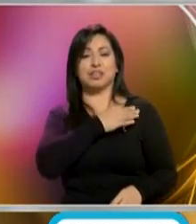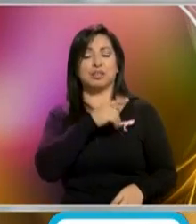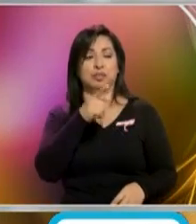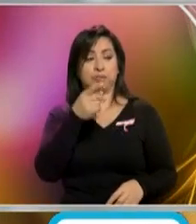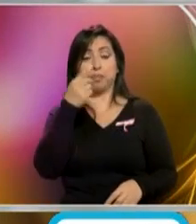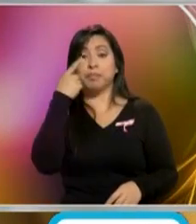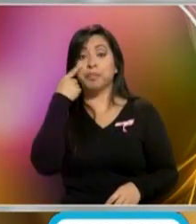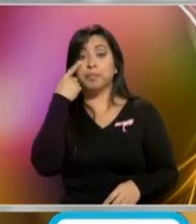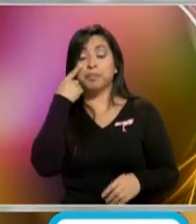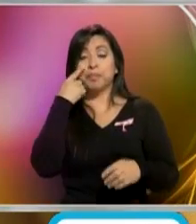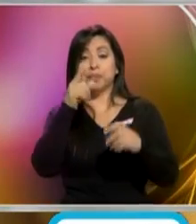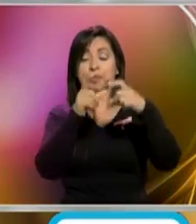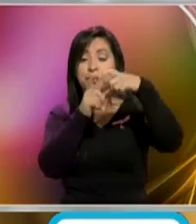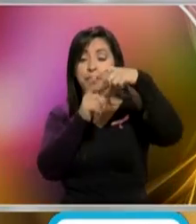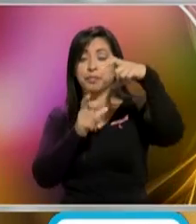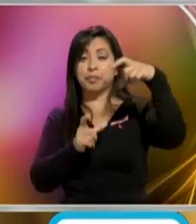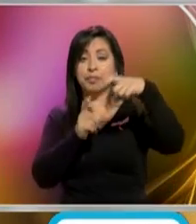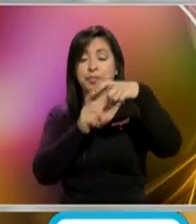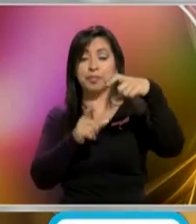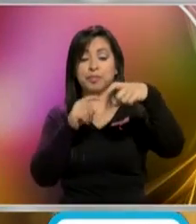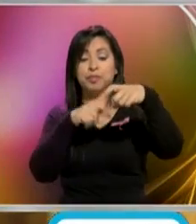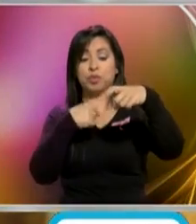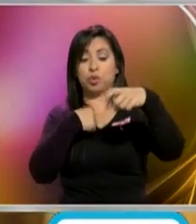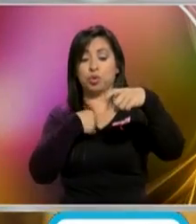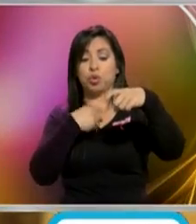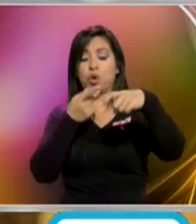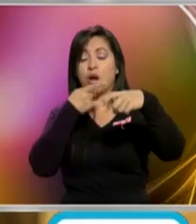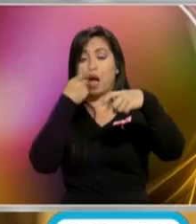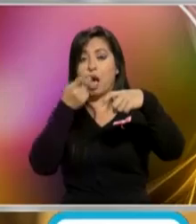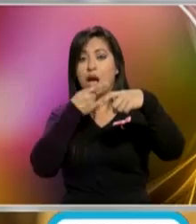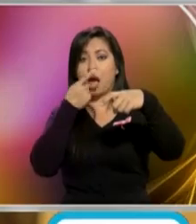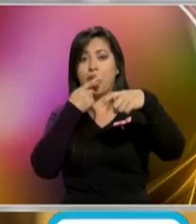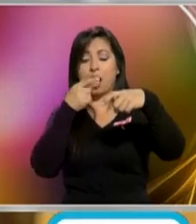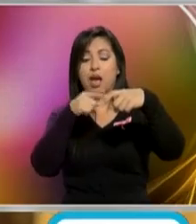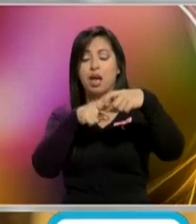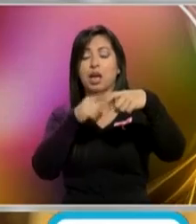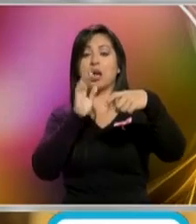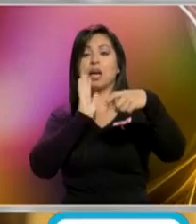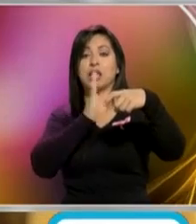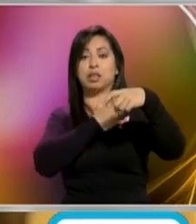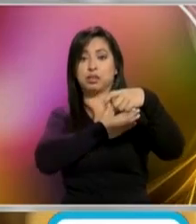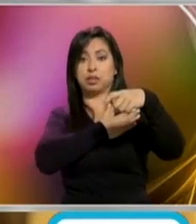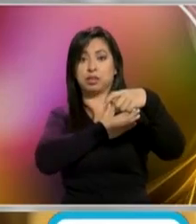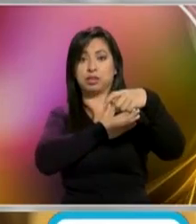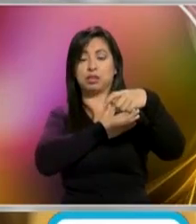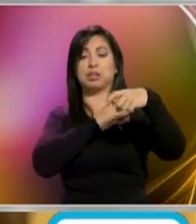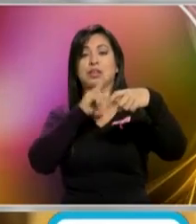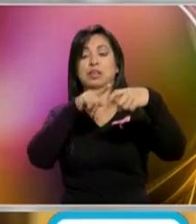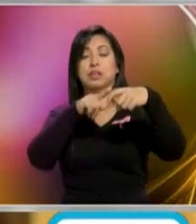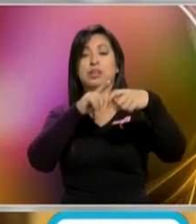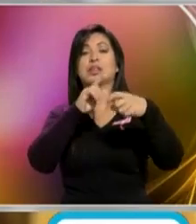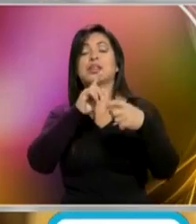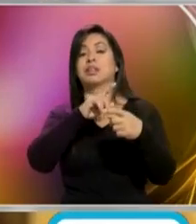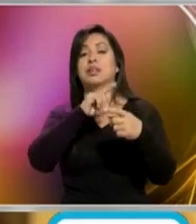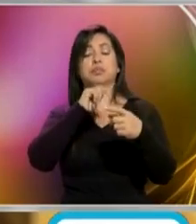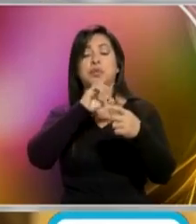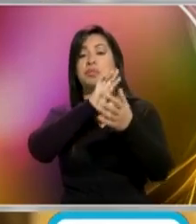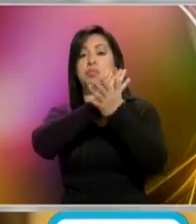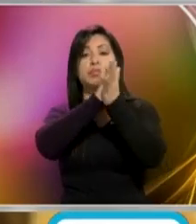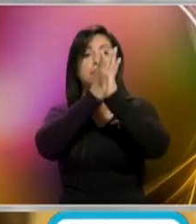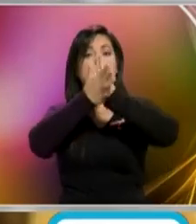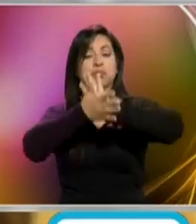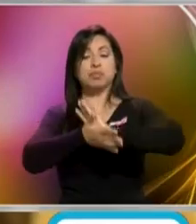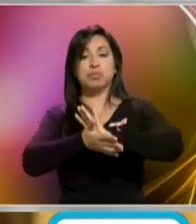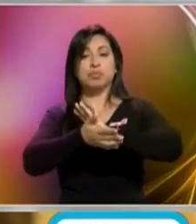hablando, está registrándose en texto lo que estoy diciendo en español y al mismo tiempo, en ese momento, se